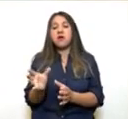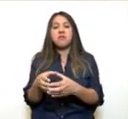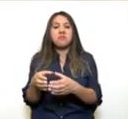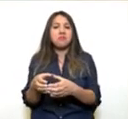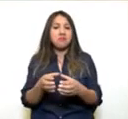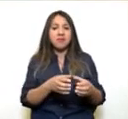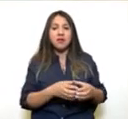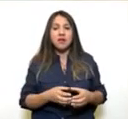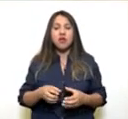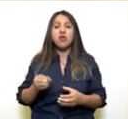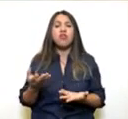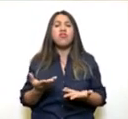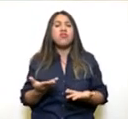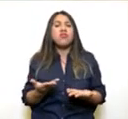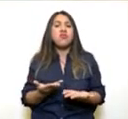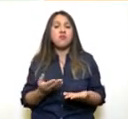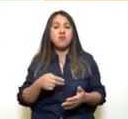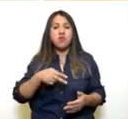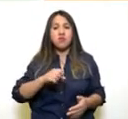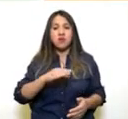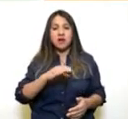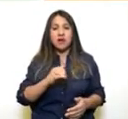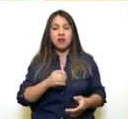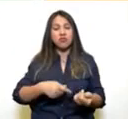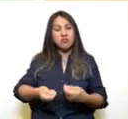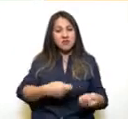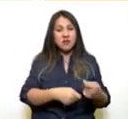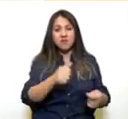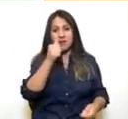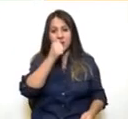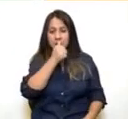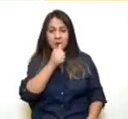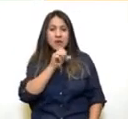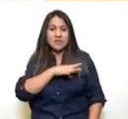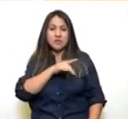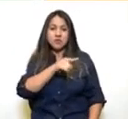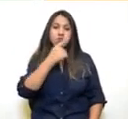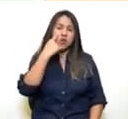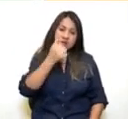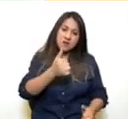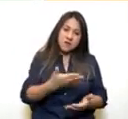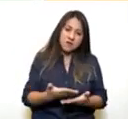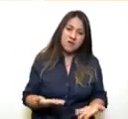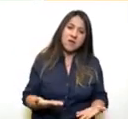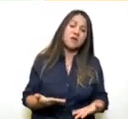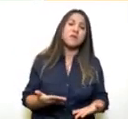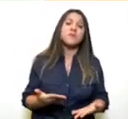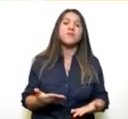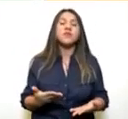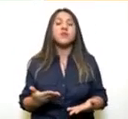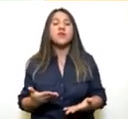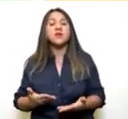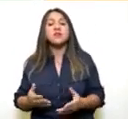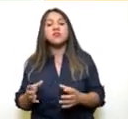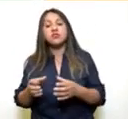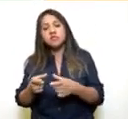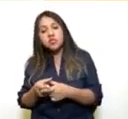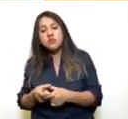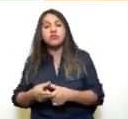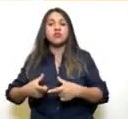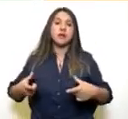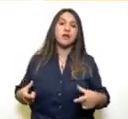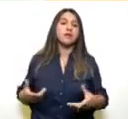sectoriales como como es el narcotráfico en chile cuál es la usted conoce bien el mapa del narcotráfico chileno